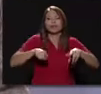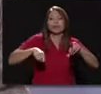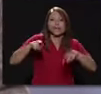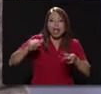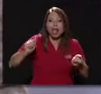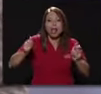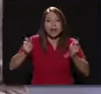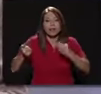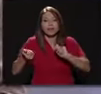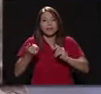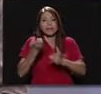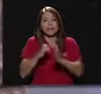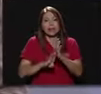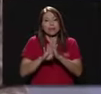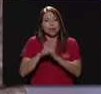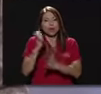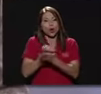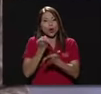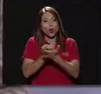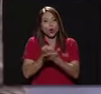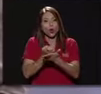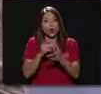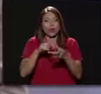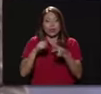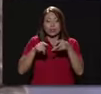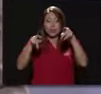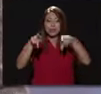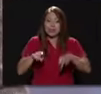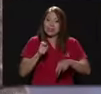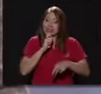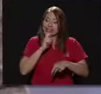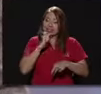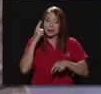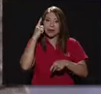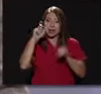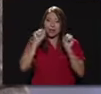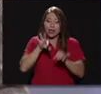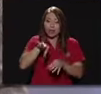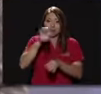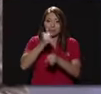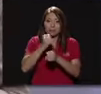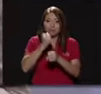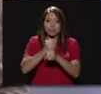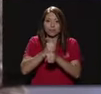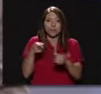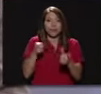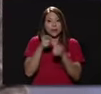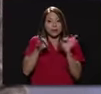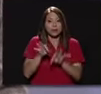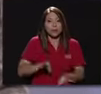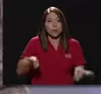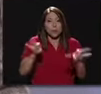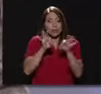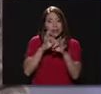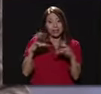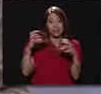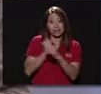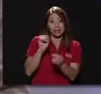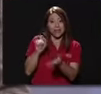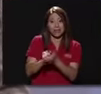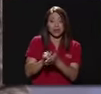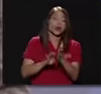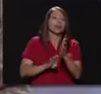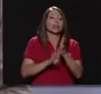crecimiento económico. Y esto dificulta mucho que las personas se puedan incorporar al mercado laboral. Entonces, primero es importante recapitular eso.